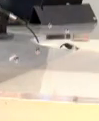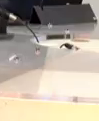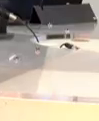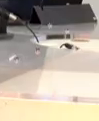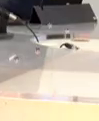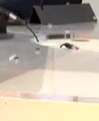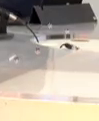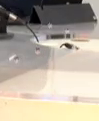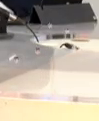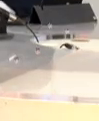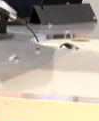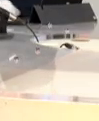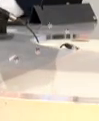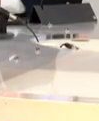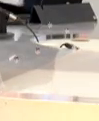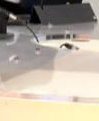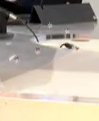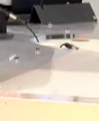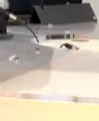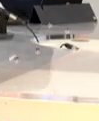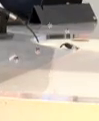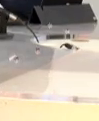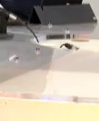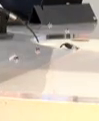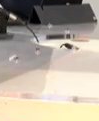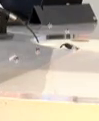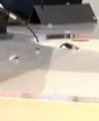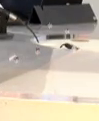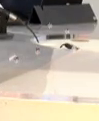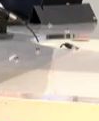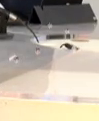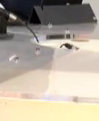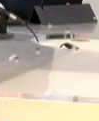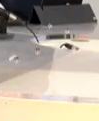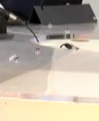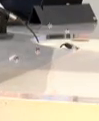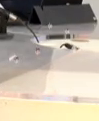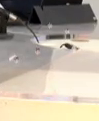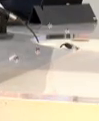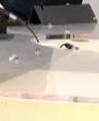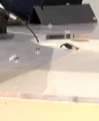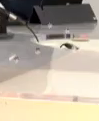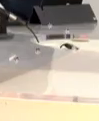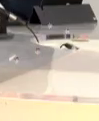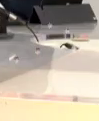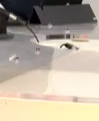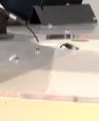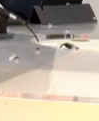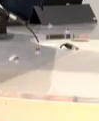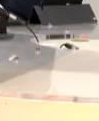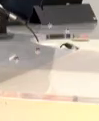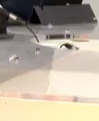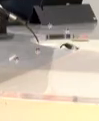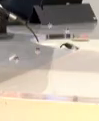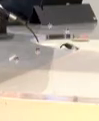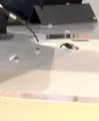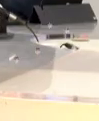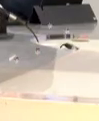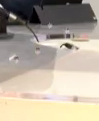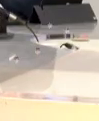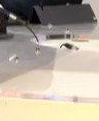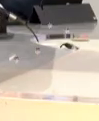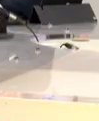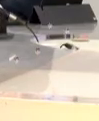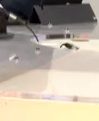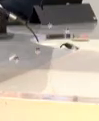que hablábamos, Vladi, ¿no? De alguna manera. Ahora, muchos de estos proyectos, hablabas de uno, el proyecto de gobernanza global tan importante en medio hoy de la política